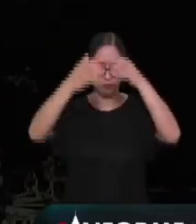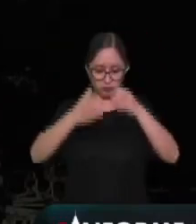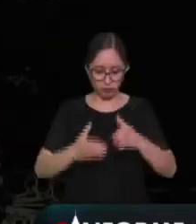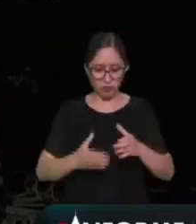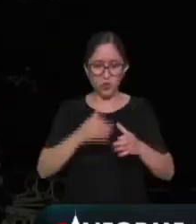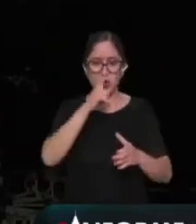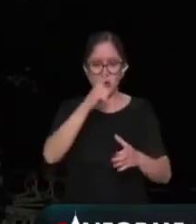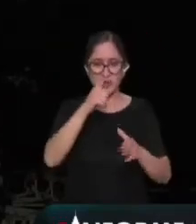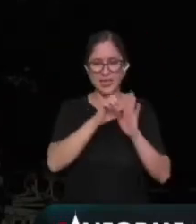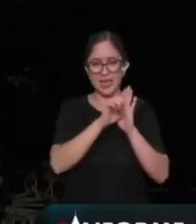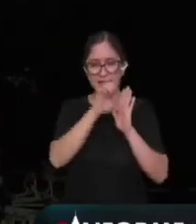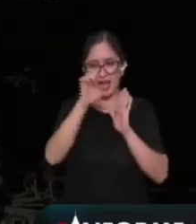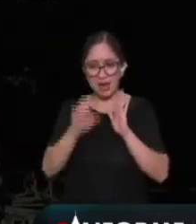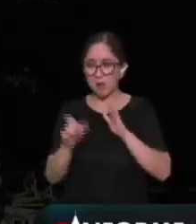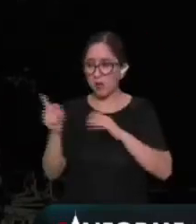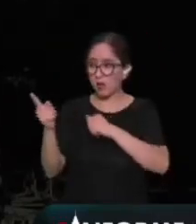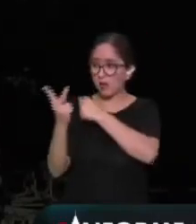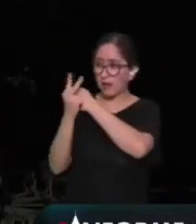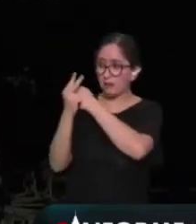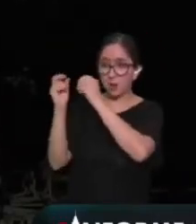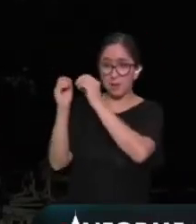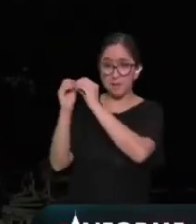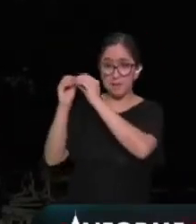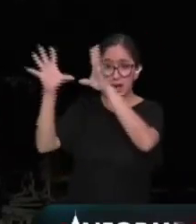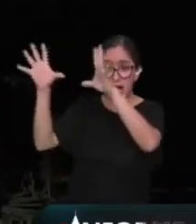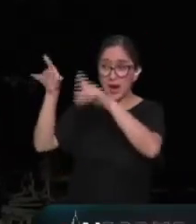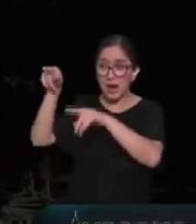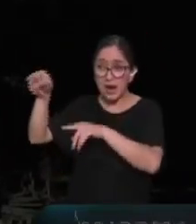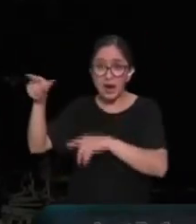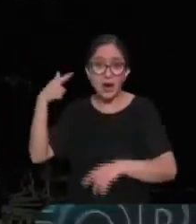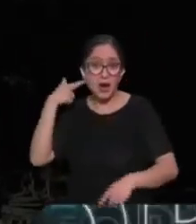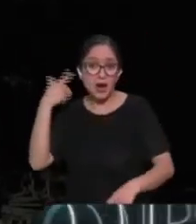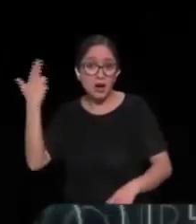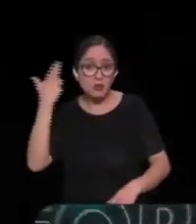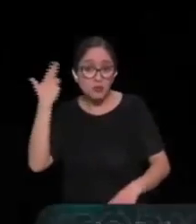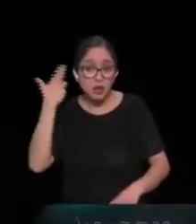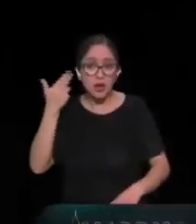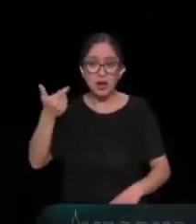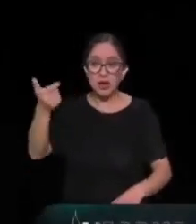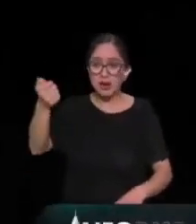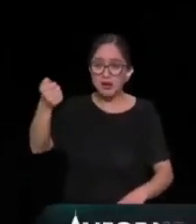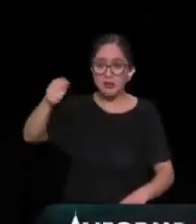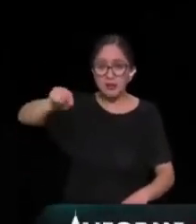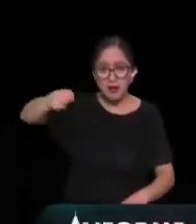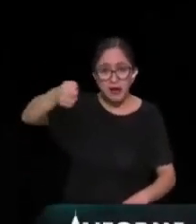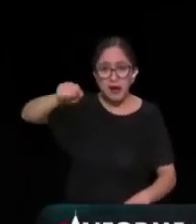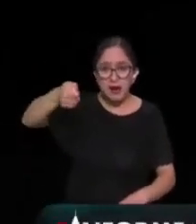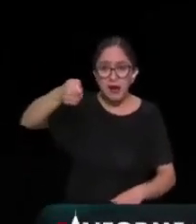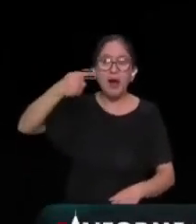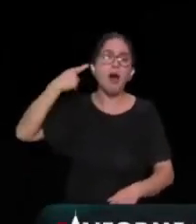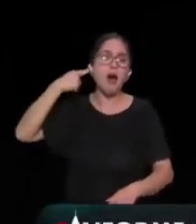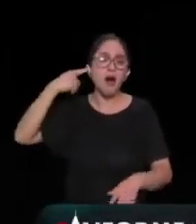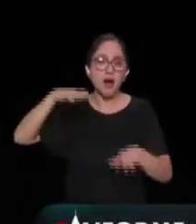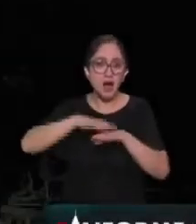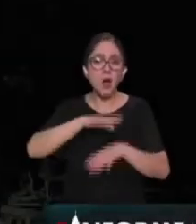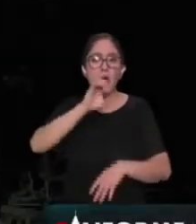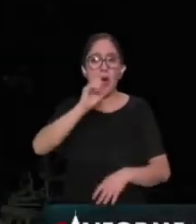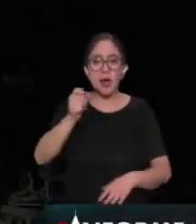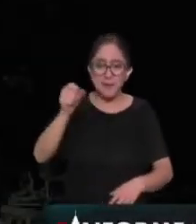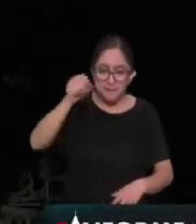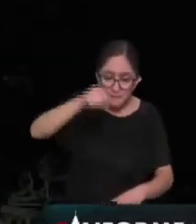prende la televisión, el otro departamento escucha hasta el canal que ya le cambiaron, ¿no? o si echaban una moneda se